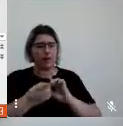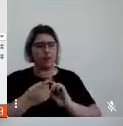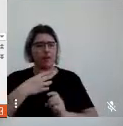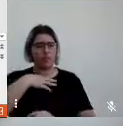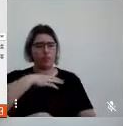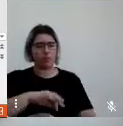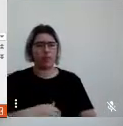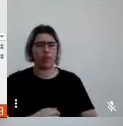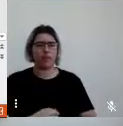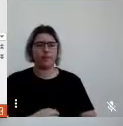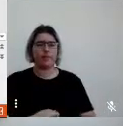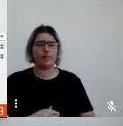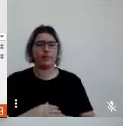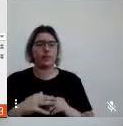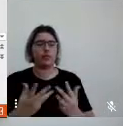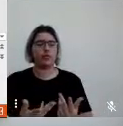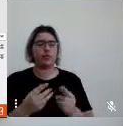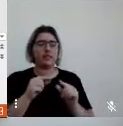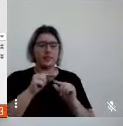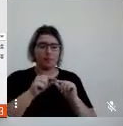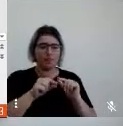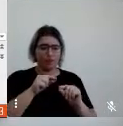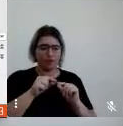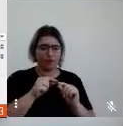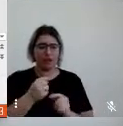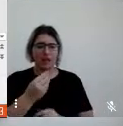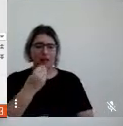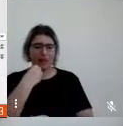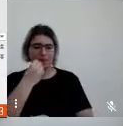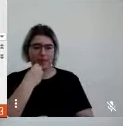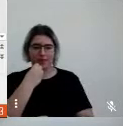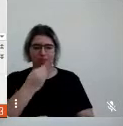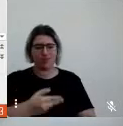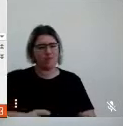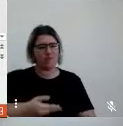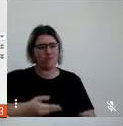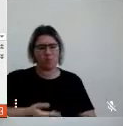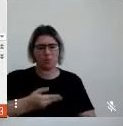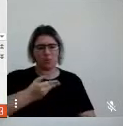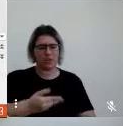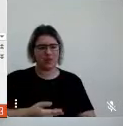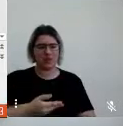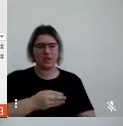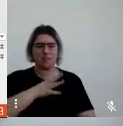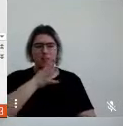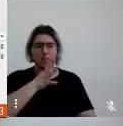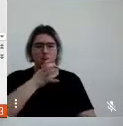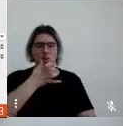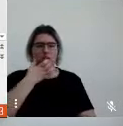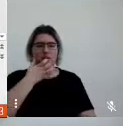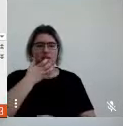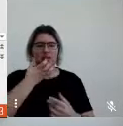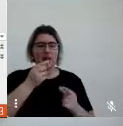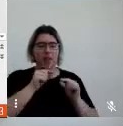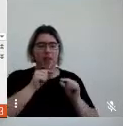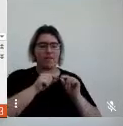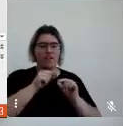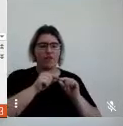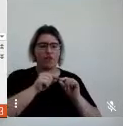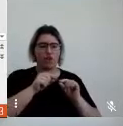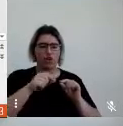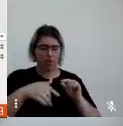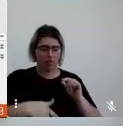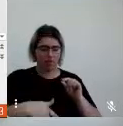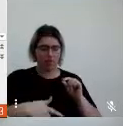la microbiota y la alimentación tienen un papel fundamental porque si tenemos una microbiota saludable, gracias a todos